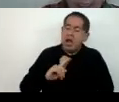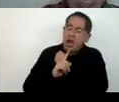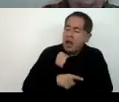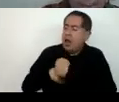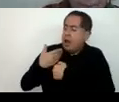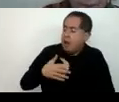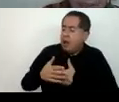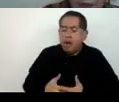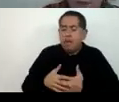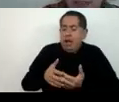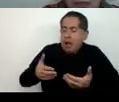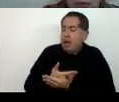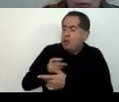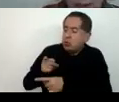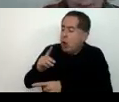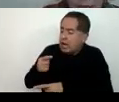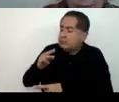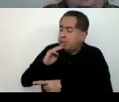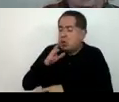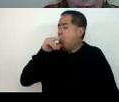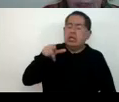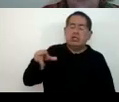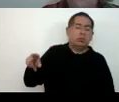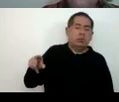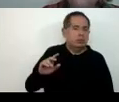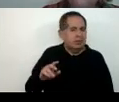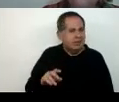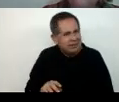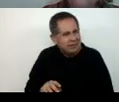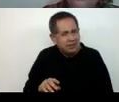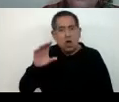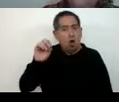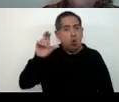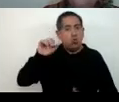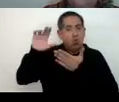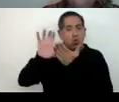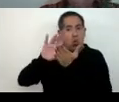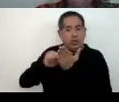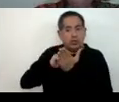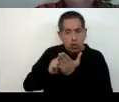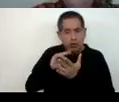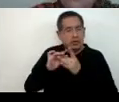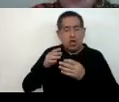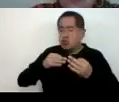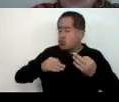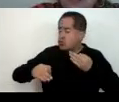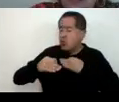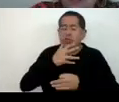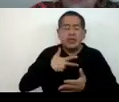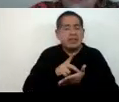dice la convención con respecto a esto? Pues que son derechos que todas las mujeres debemos de